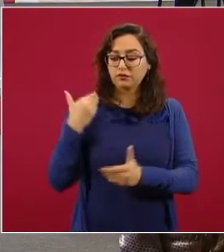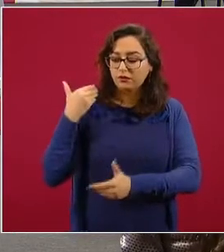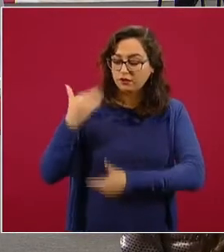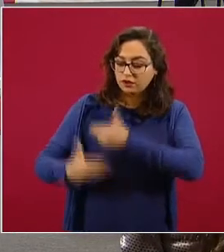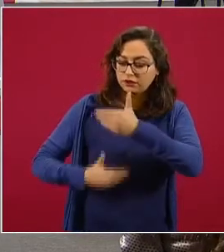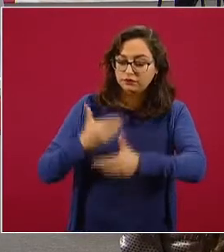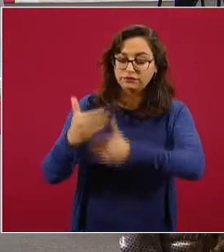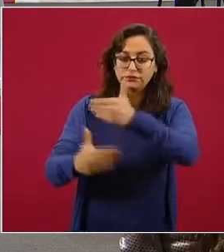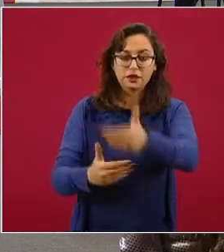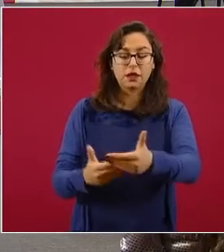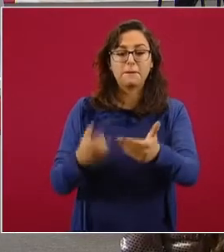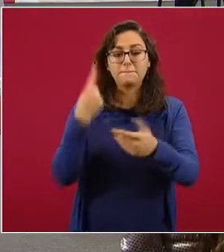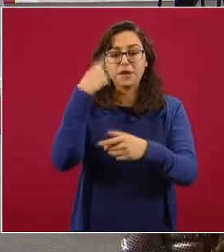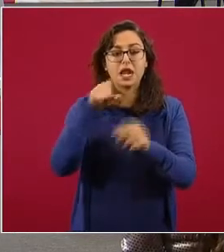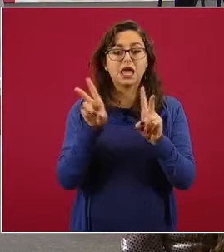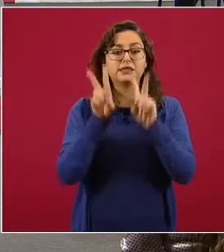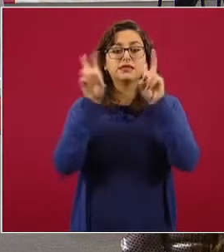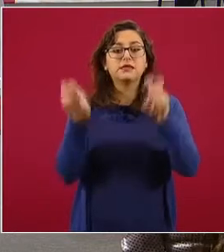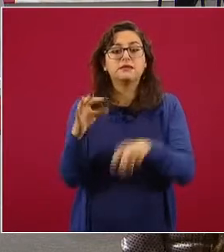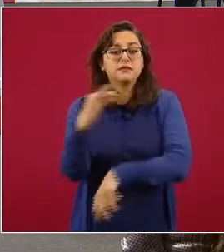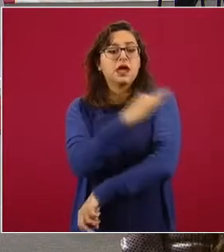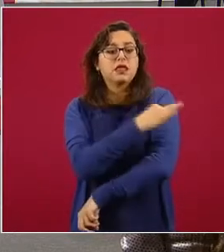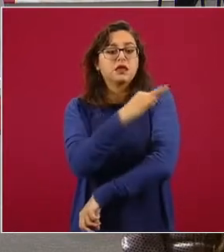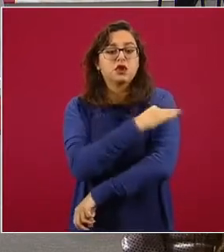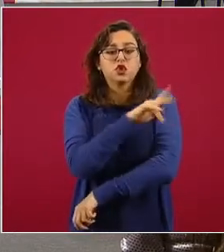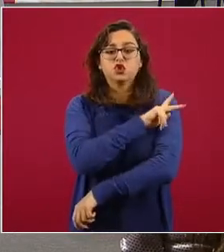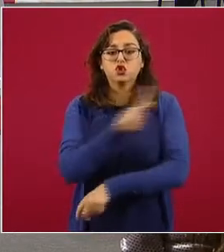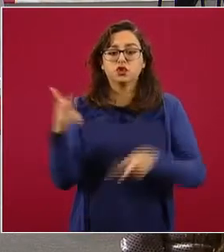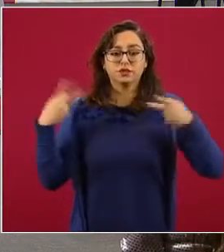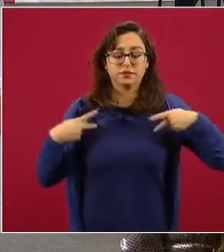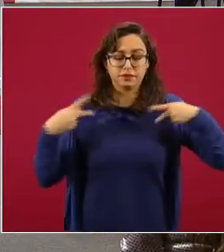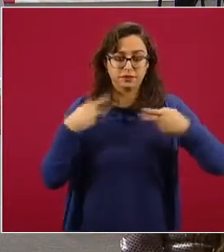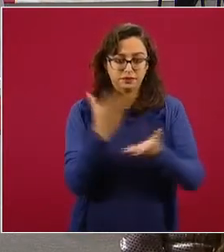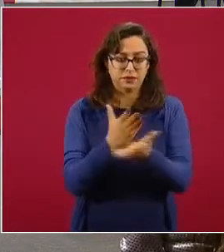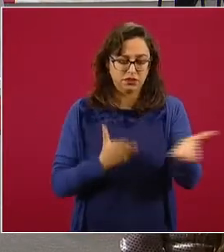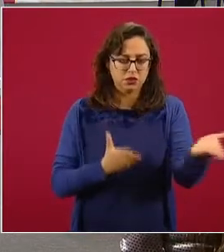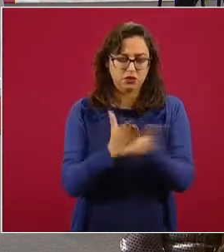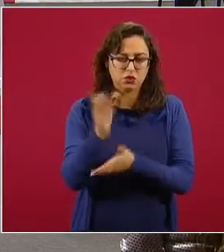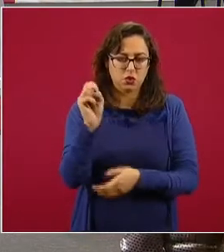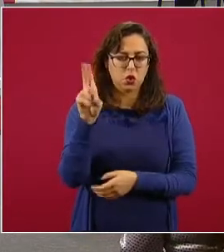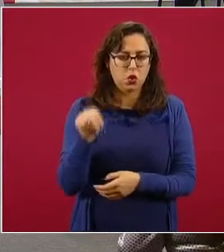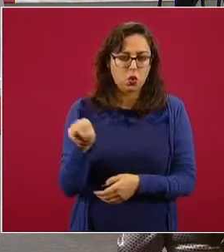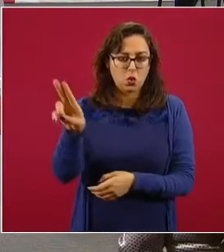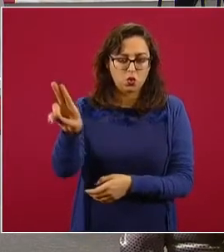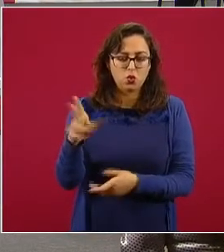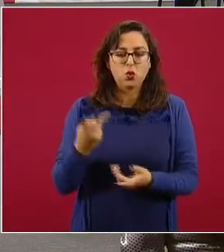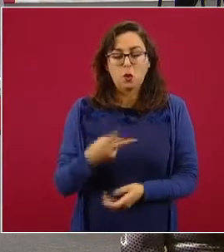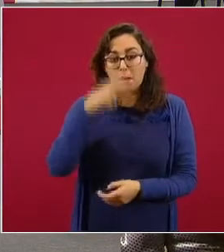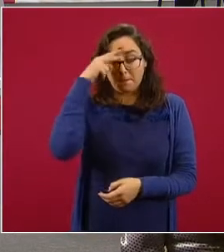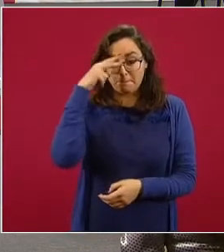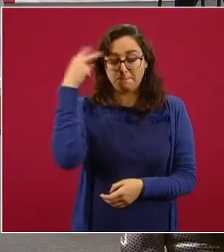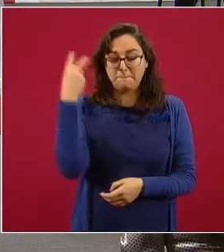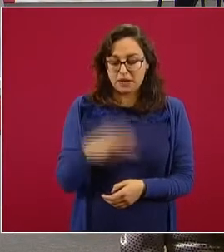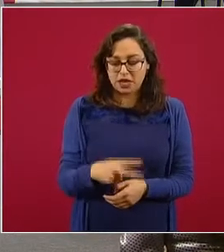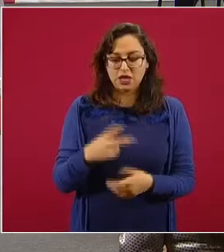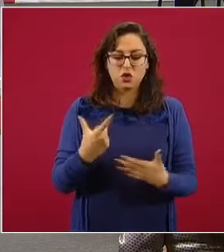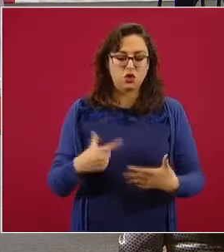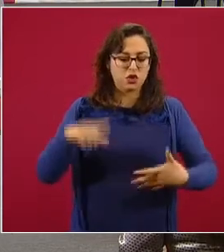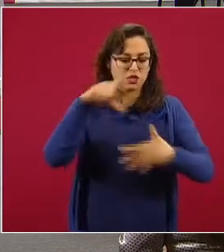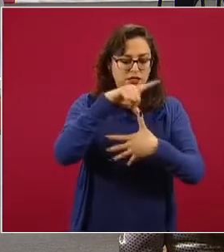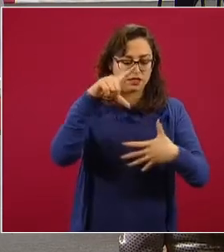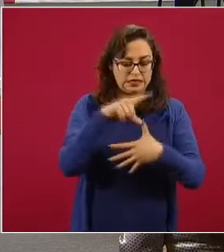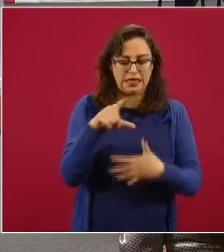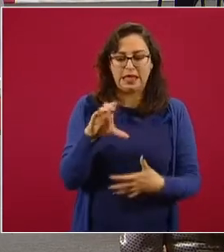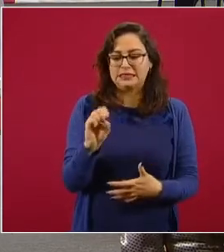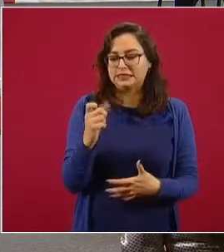acceso universal a vacunas, México está promoviendo junto con los países de América Latina, la CEPAL y otros países del